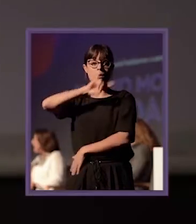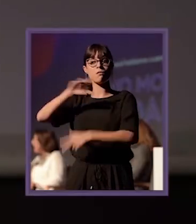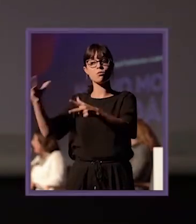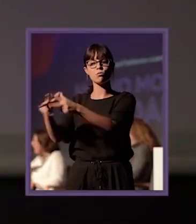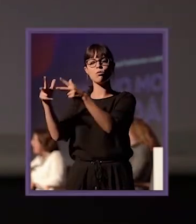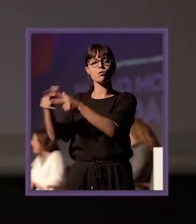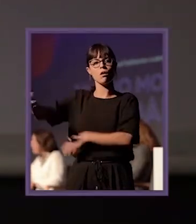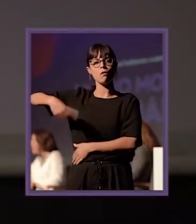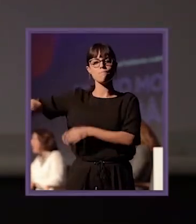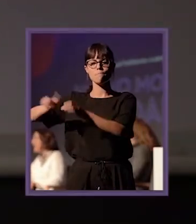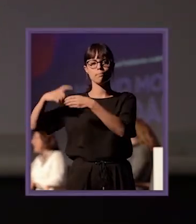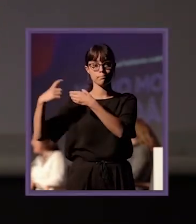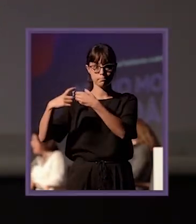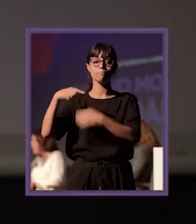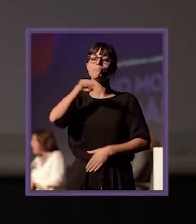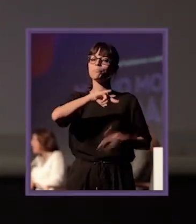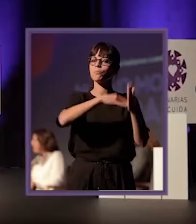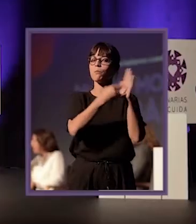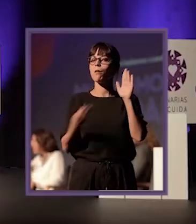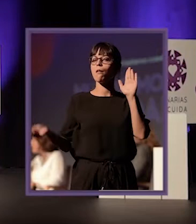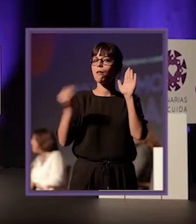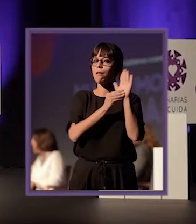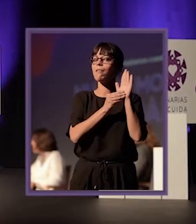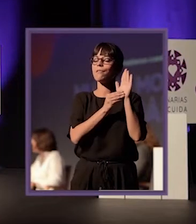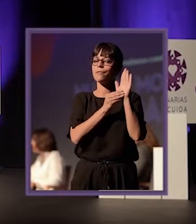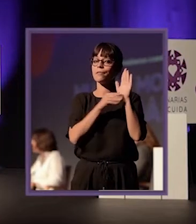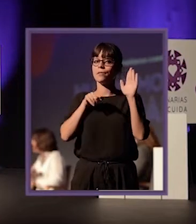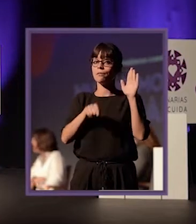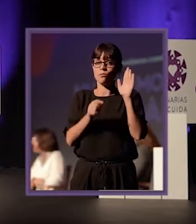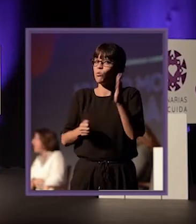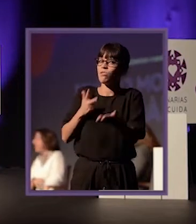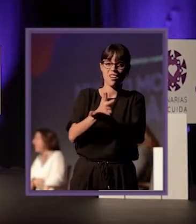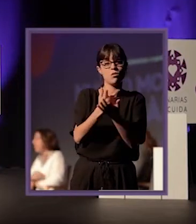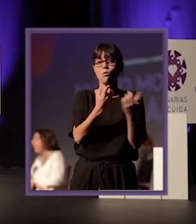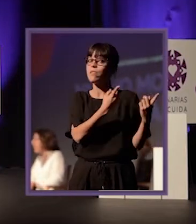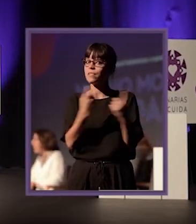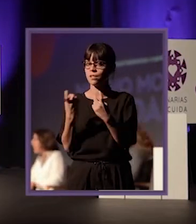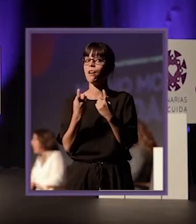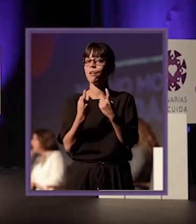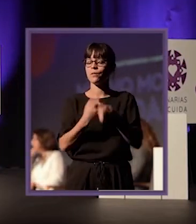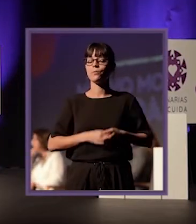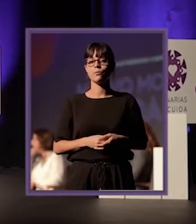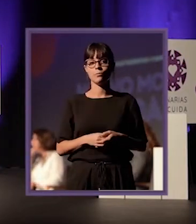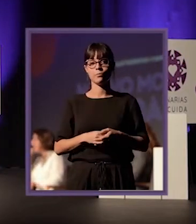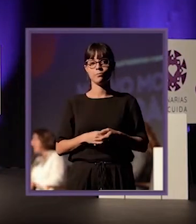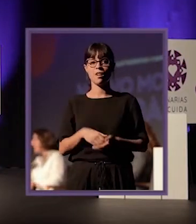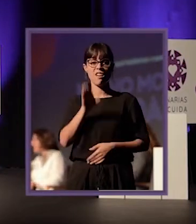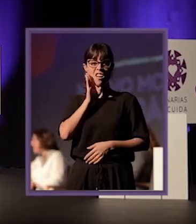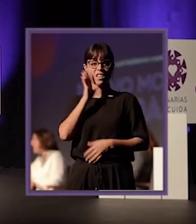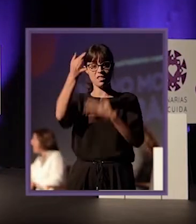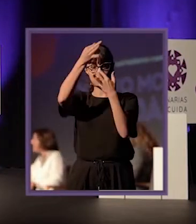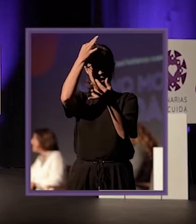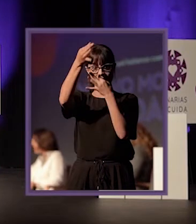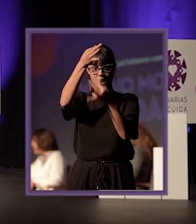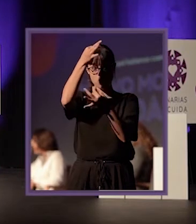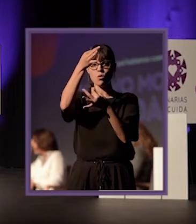a Canarias Te Cuida, que detectó rápidamente un reto y una necesidad. Como hemos oído, las cifras nos dicen que en